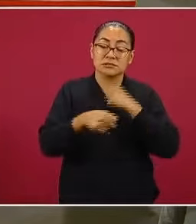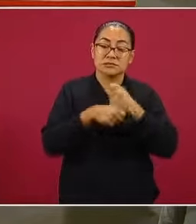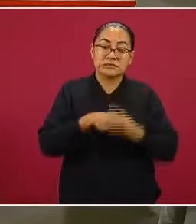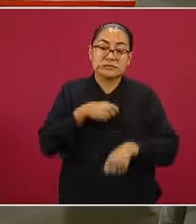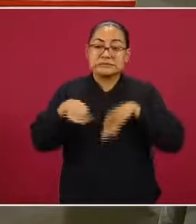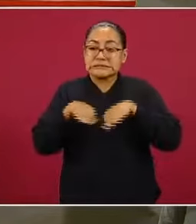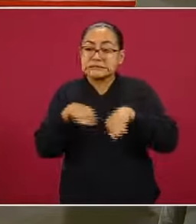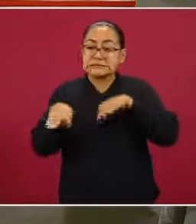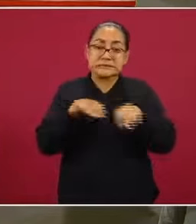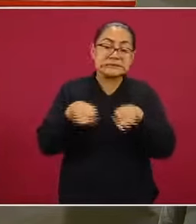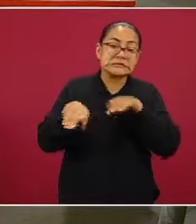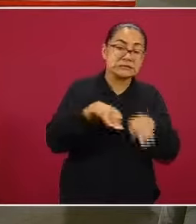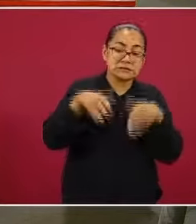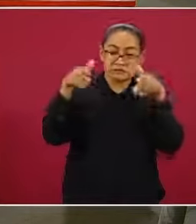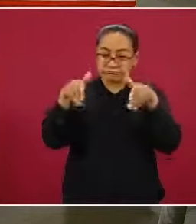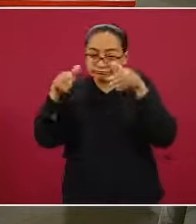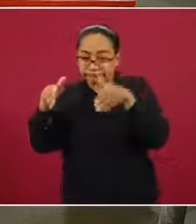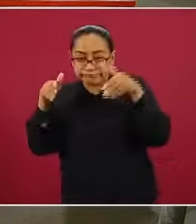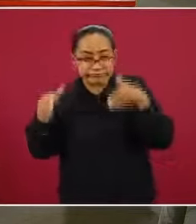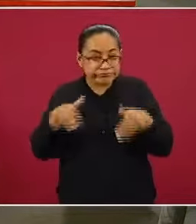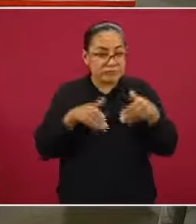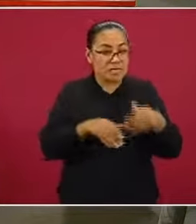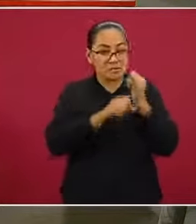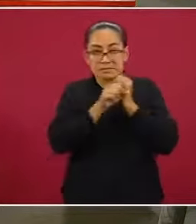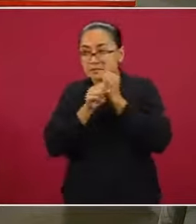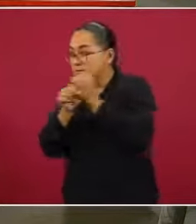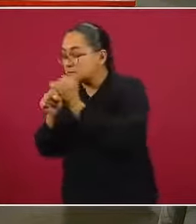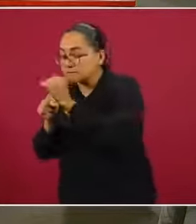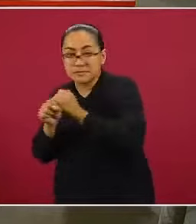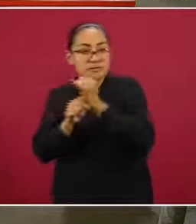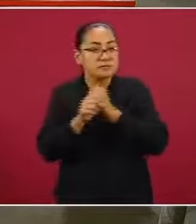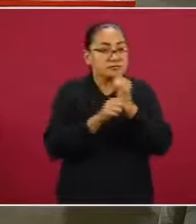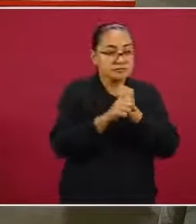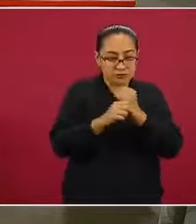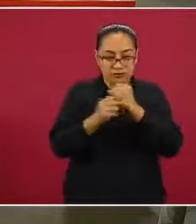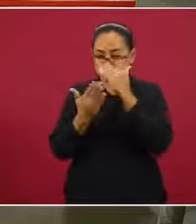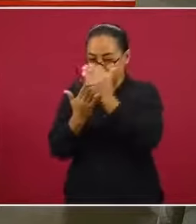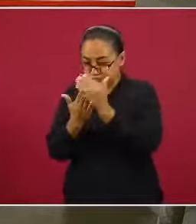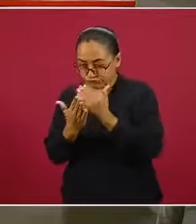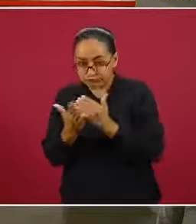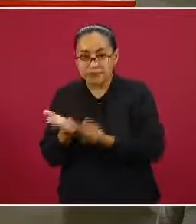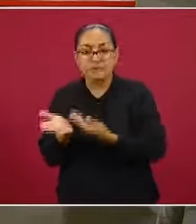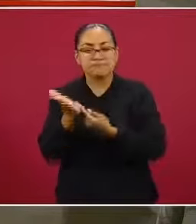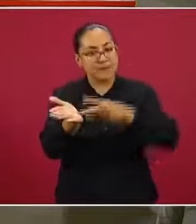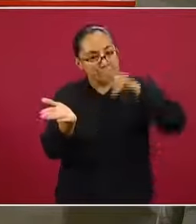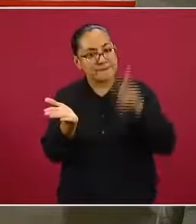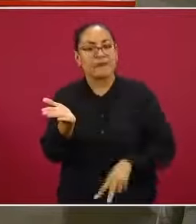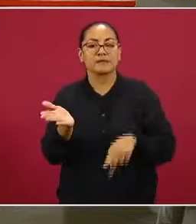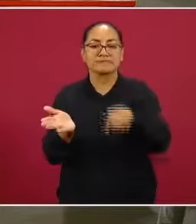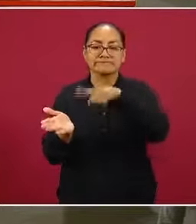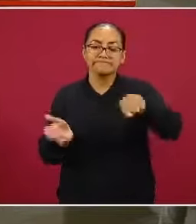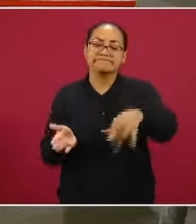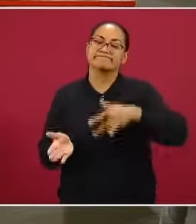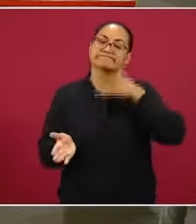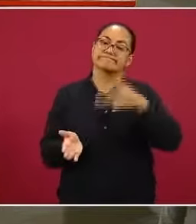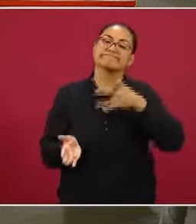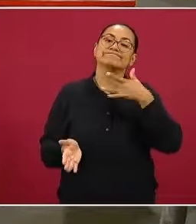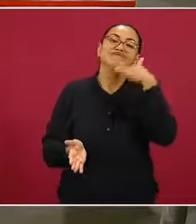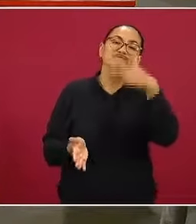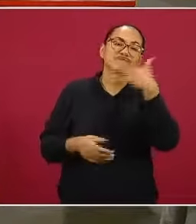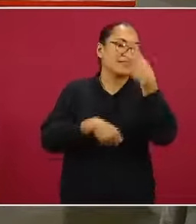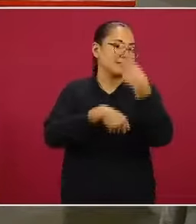el empeño a crear la evidencia científica rigurosa para amparar políticas públicas que defienden el interés público,